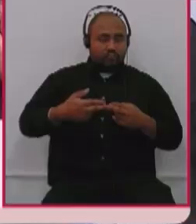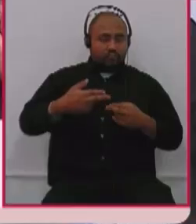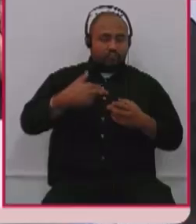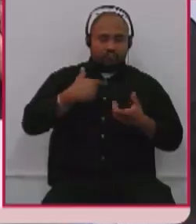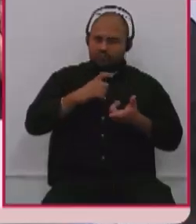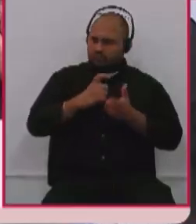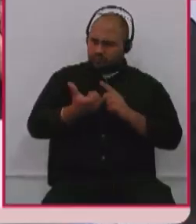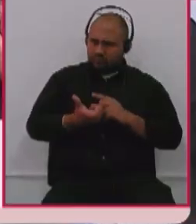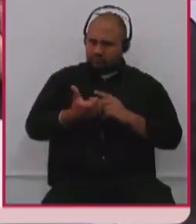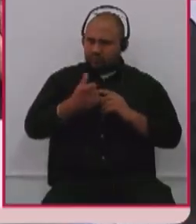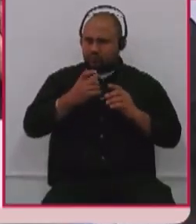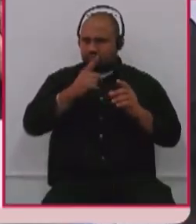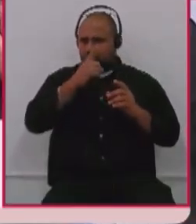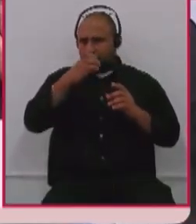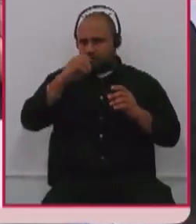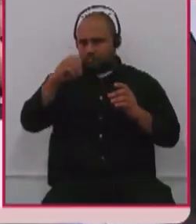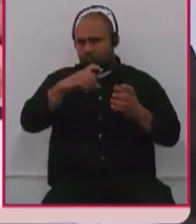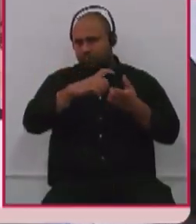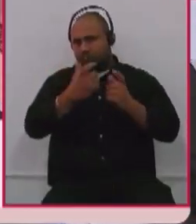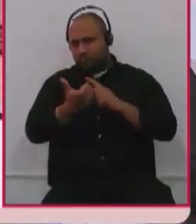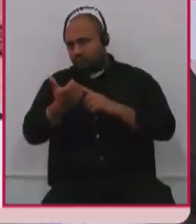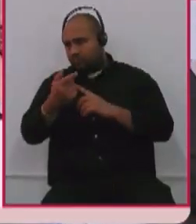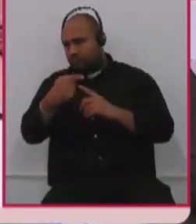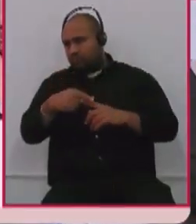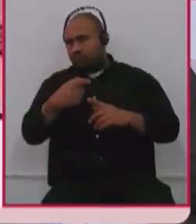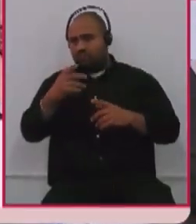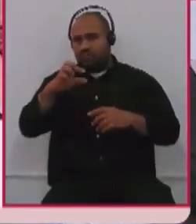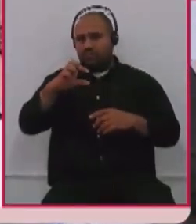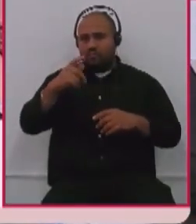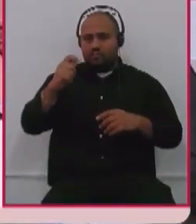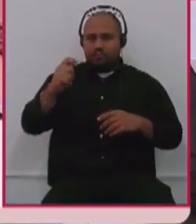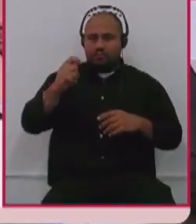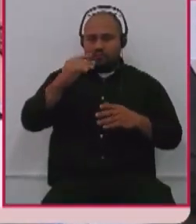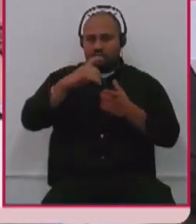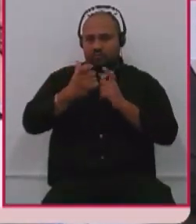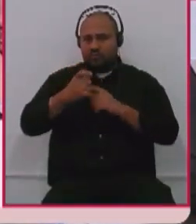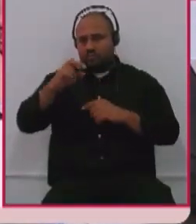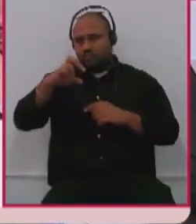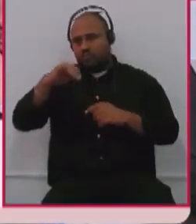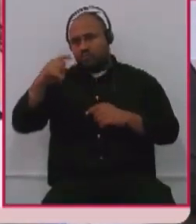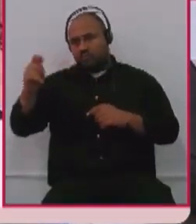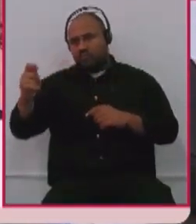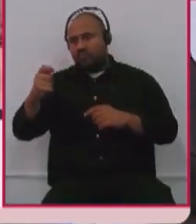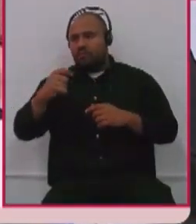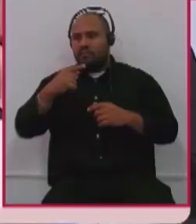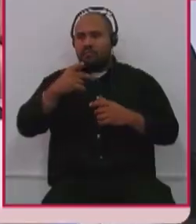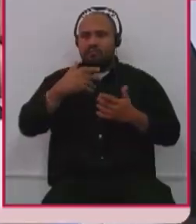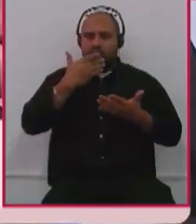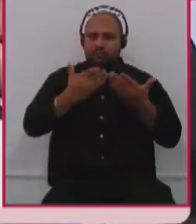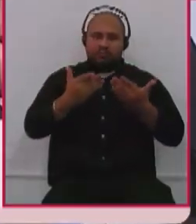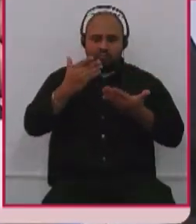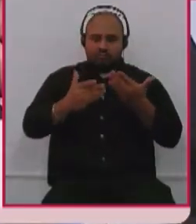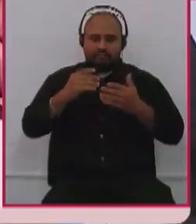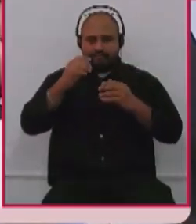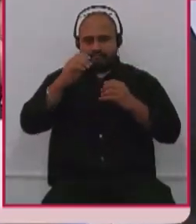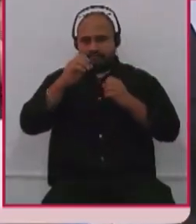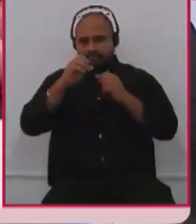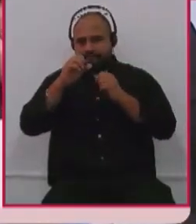sea, mover el 100%, por decir, del pad al pit. Pero pasando por un sistema de lixiviación